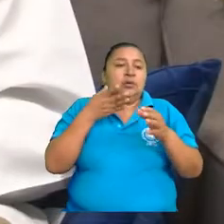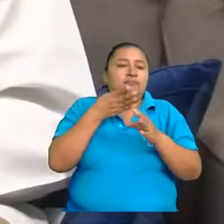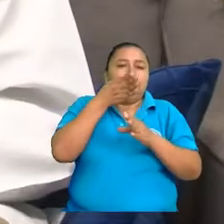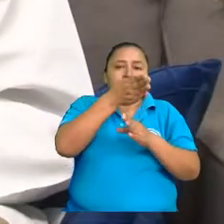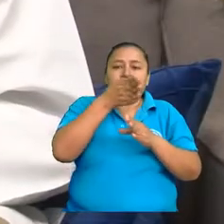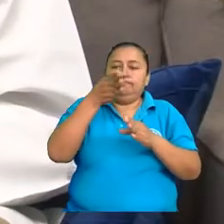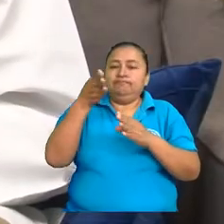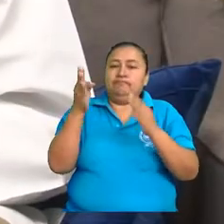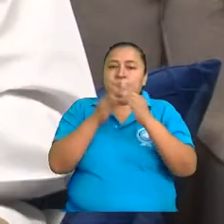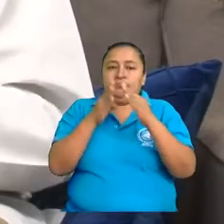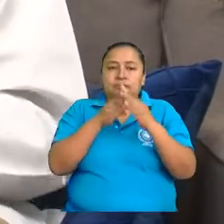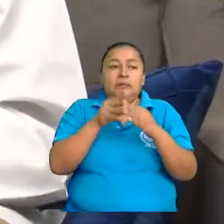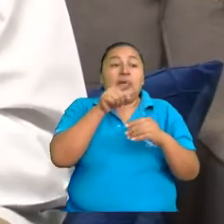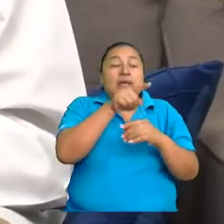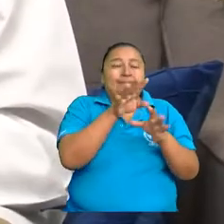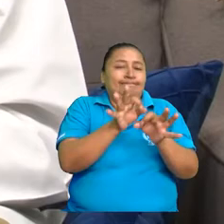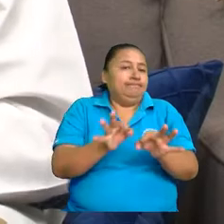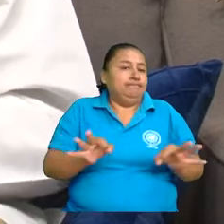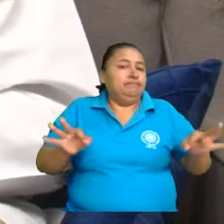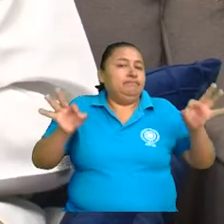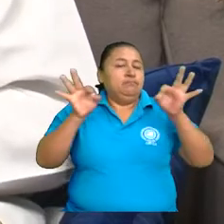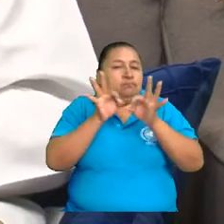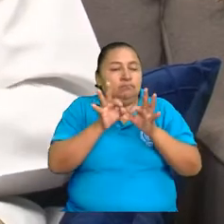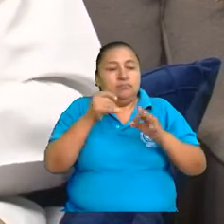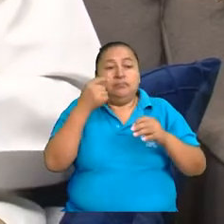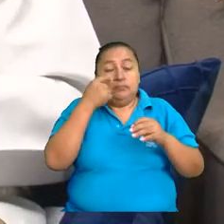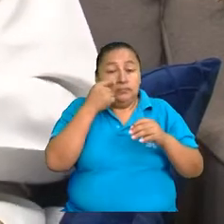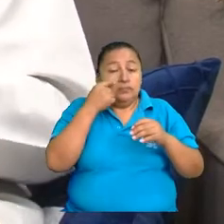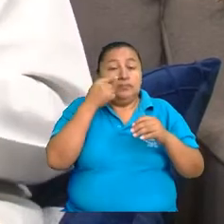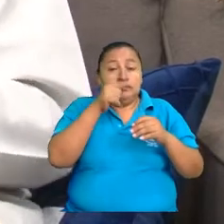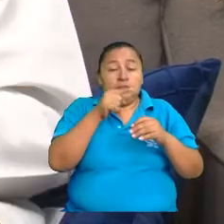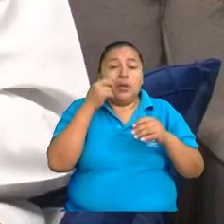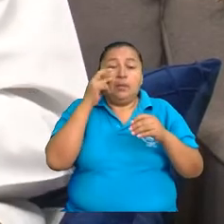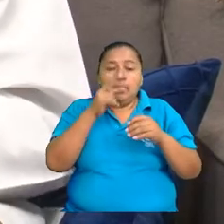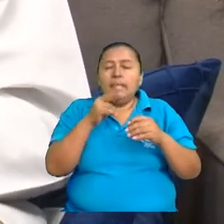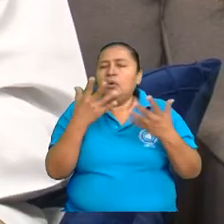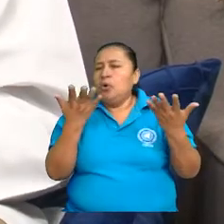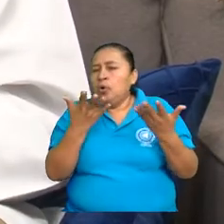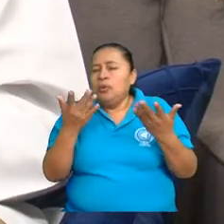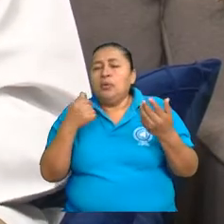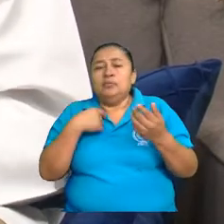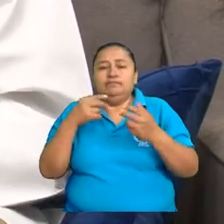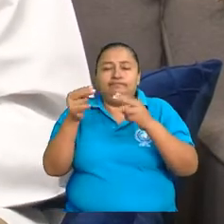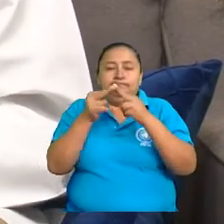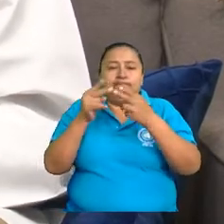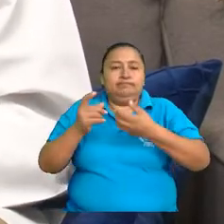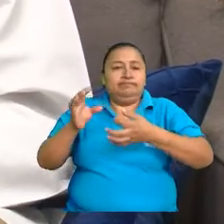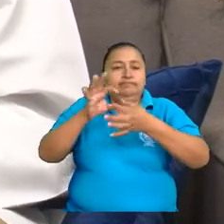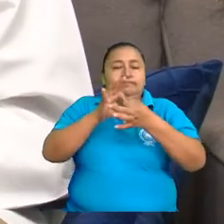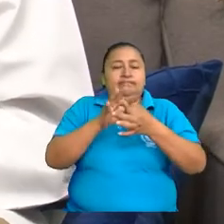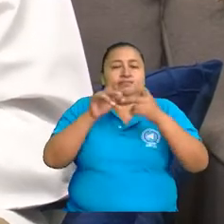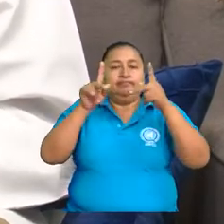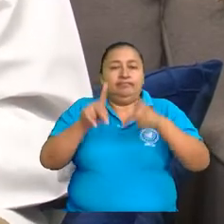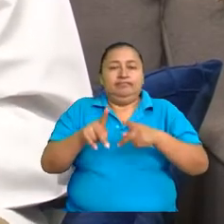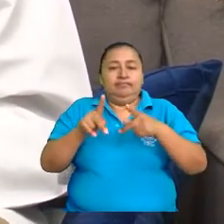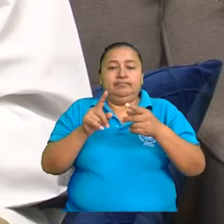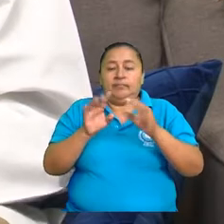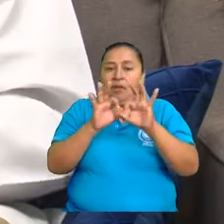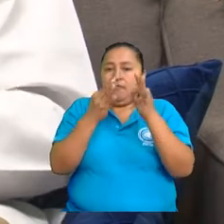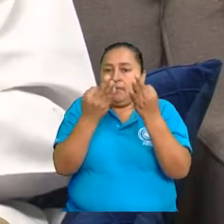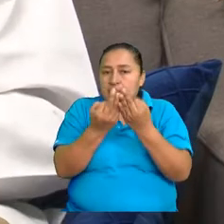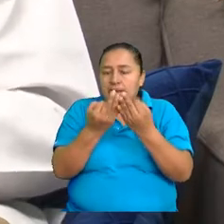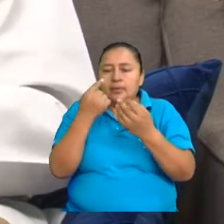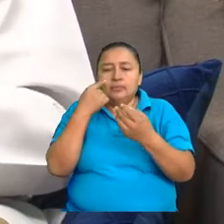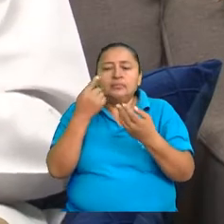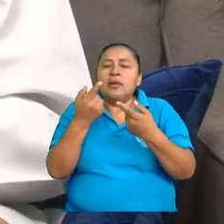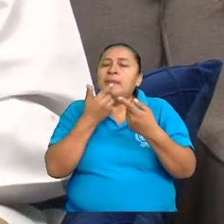estas tienen un valor fundamental porque está esa complementariedad desde las personas, desde la familia,